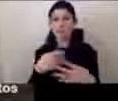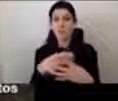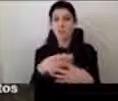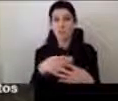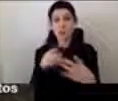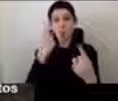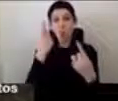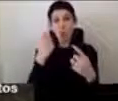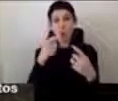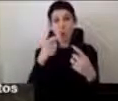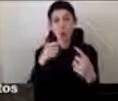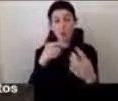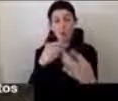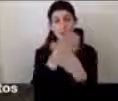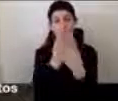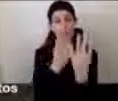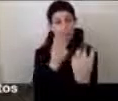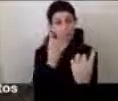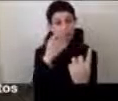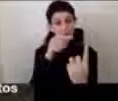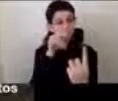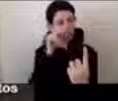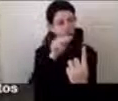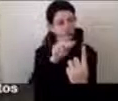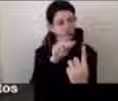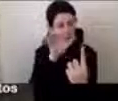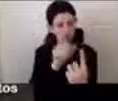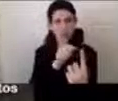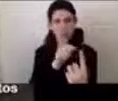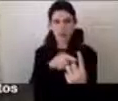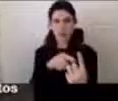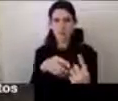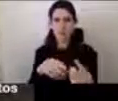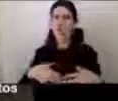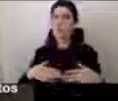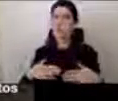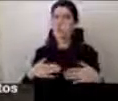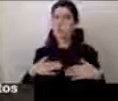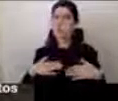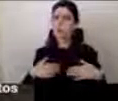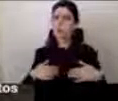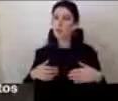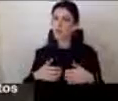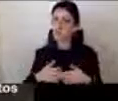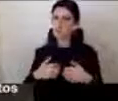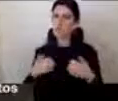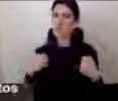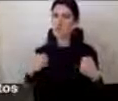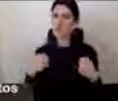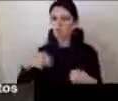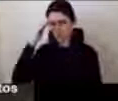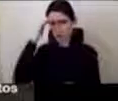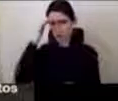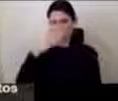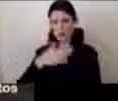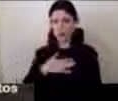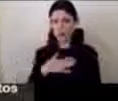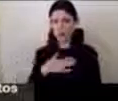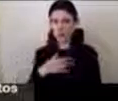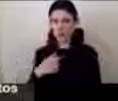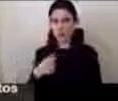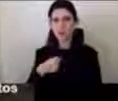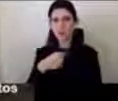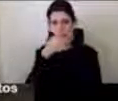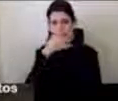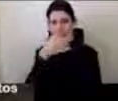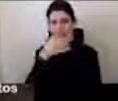carta, y se viven valores como la valentía, teniendo una actitud de confianza en sí mismo al momento de poder encontrar un símbolo y decirlo en voz alta,